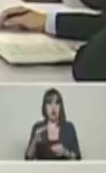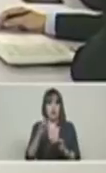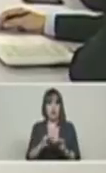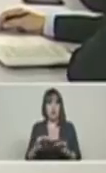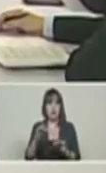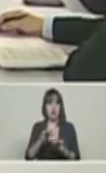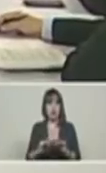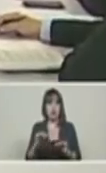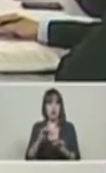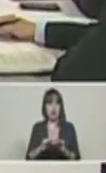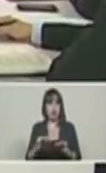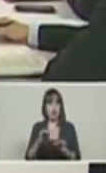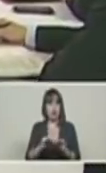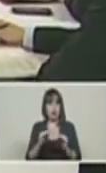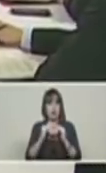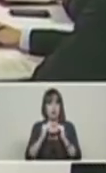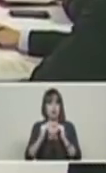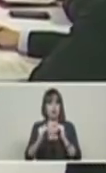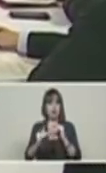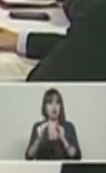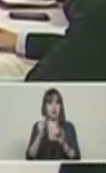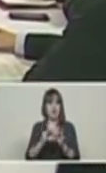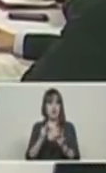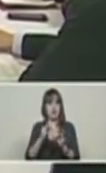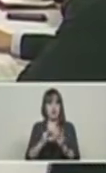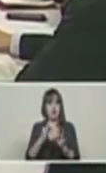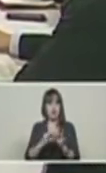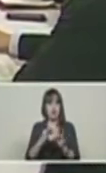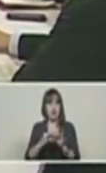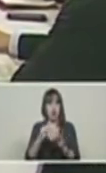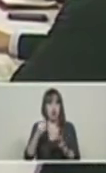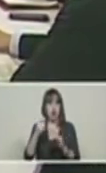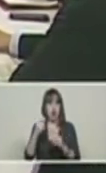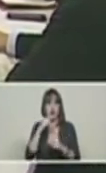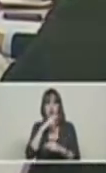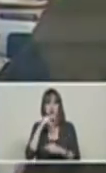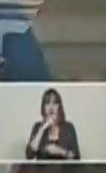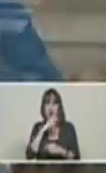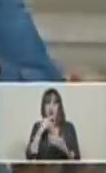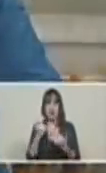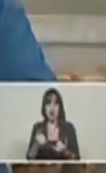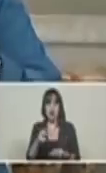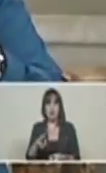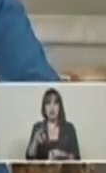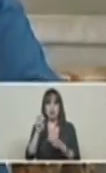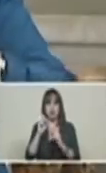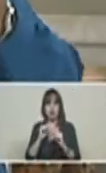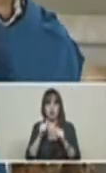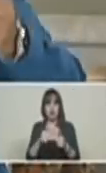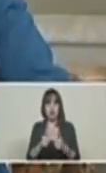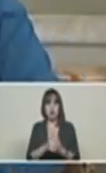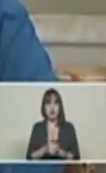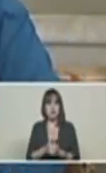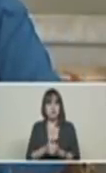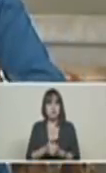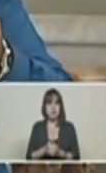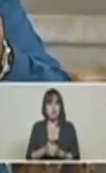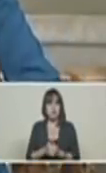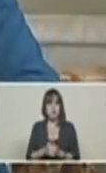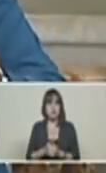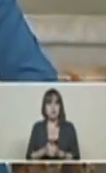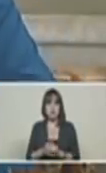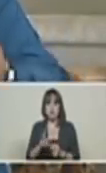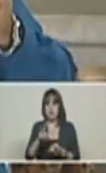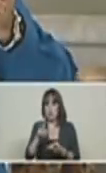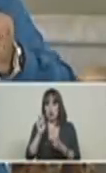se estabilizan en todo el mes de septiembre. Ya en el mes de octubre la gente va a empezar a cobrar. El que cobraba semanal, cobra semanal. El que